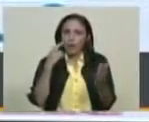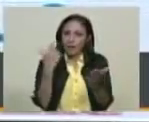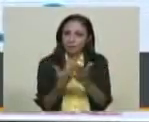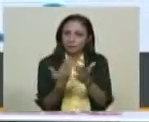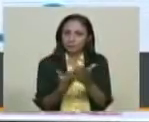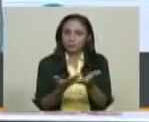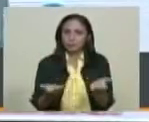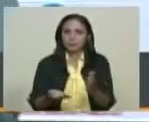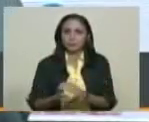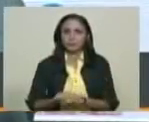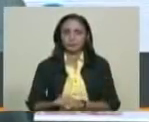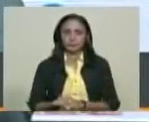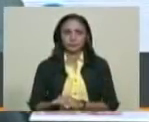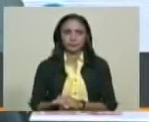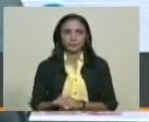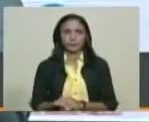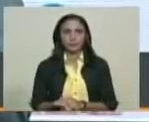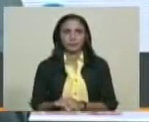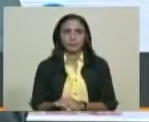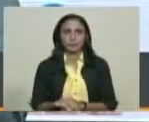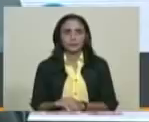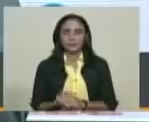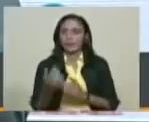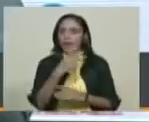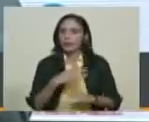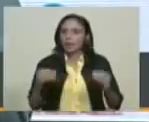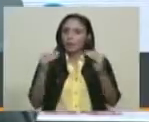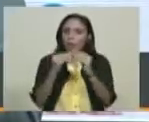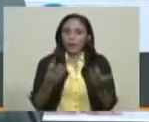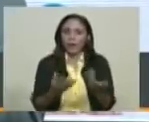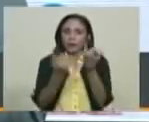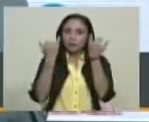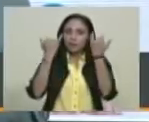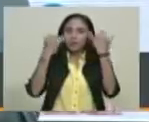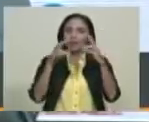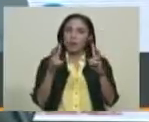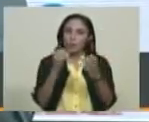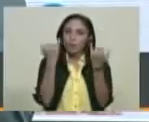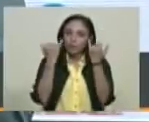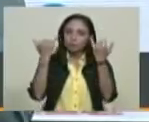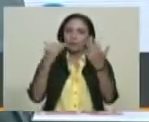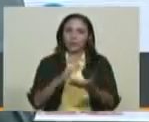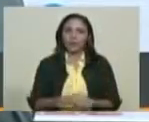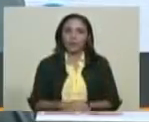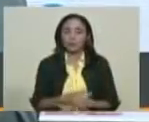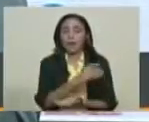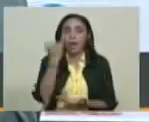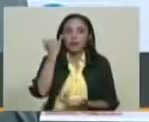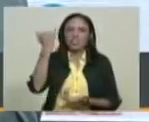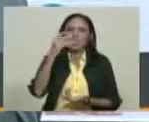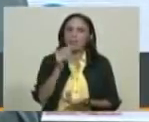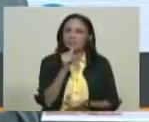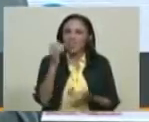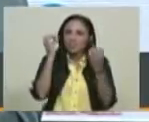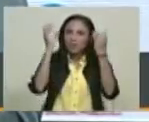Petro, sí. Un ancla poderosa, nueva. ¿Creación de quién?